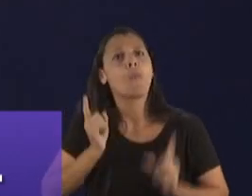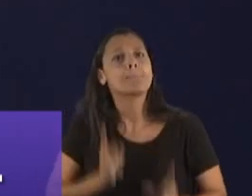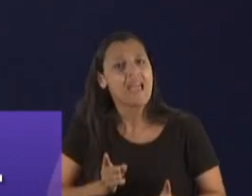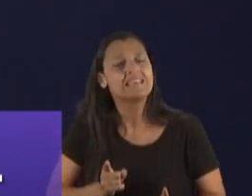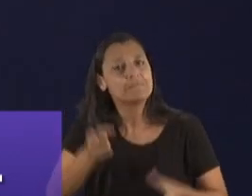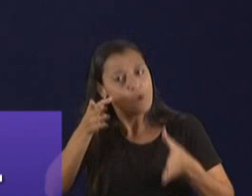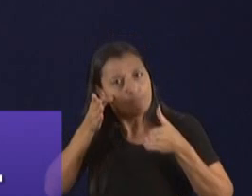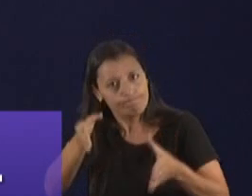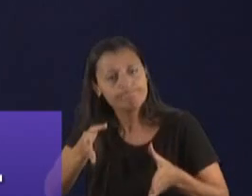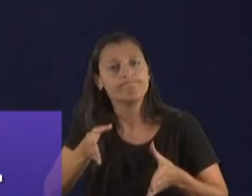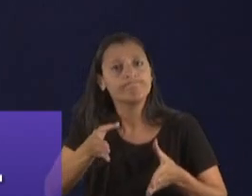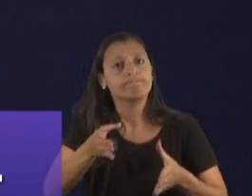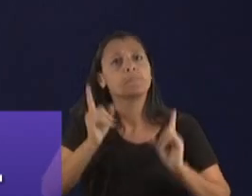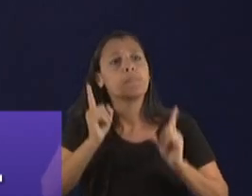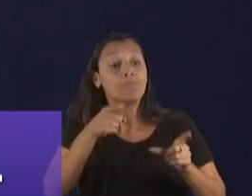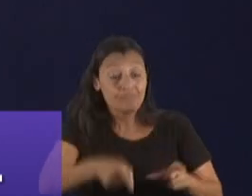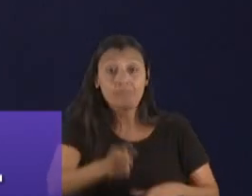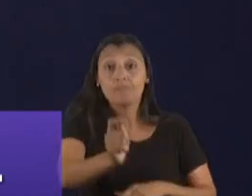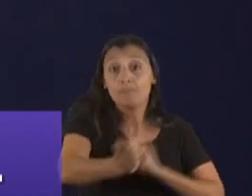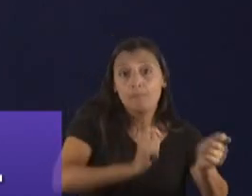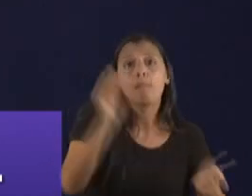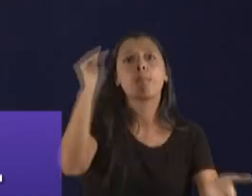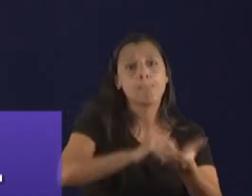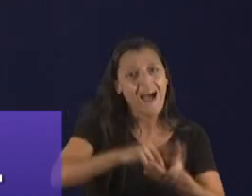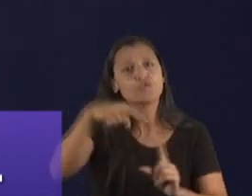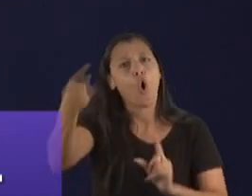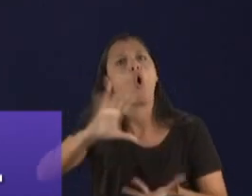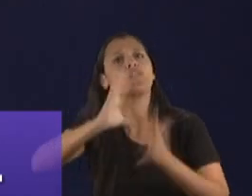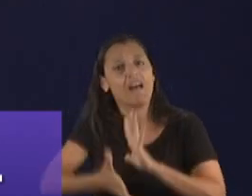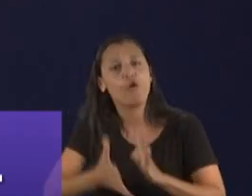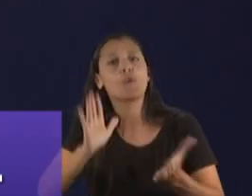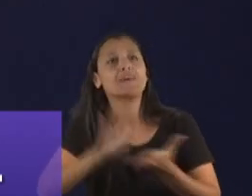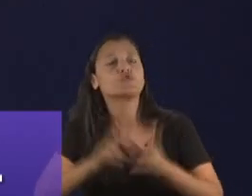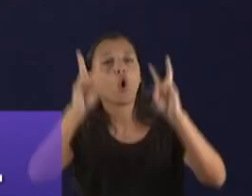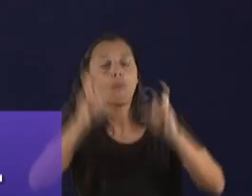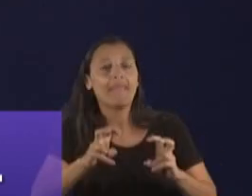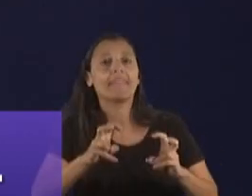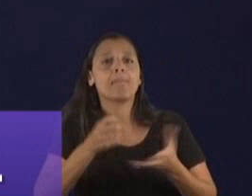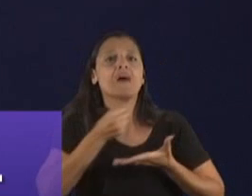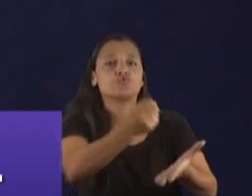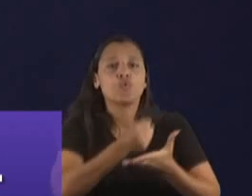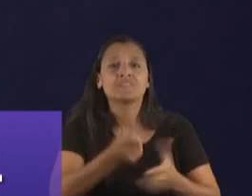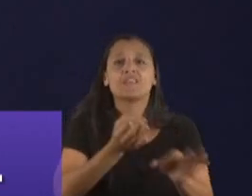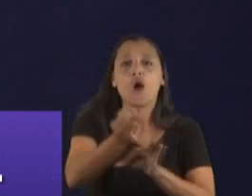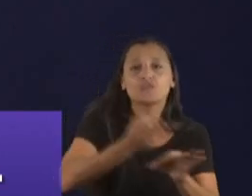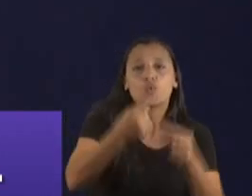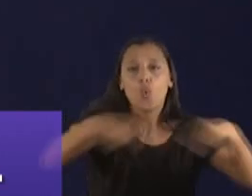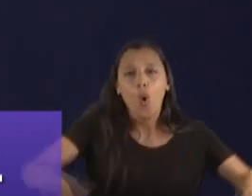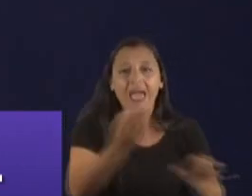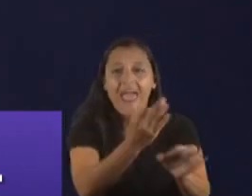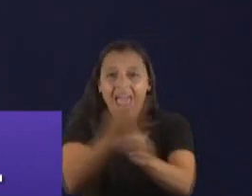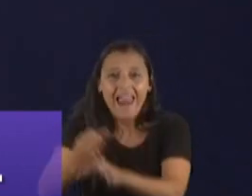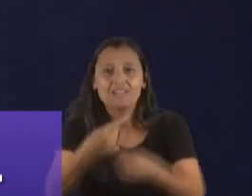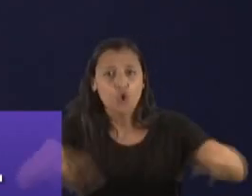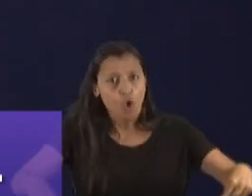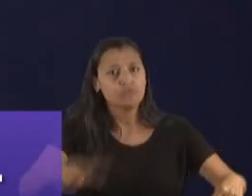la orden de comunicar por diferentes canales el tema de las ayudas escolares, por ejemplo, que es lo que me viene a la mente. Pero digo, hay un montón de canales que tal vez vos